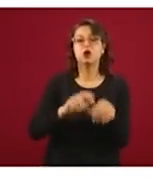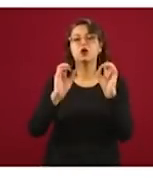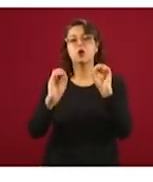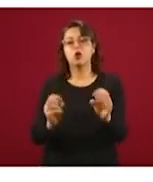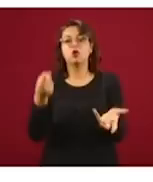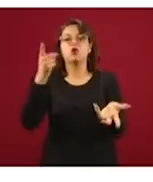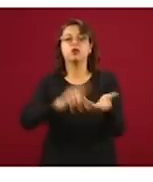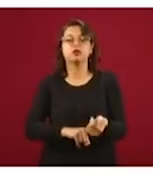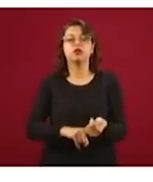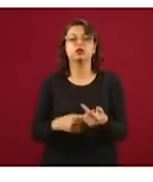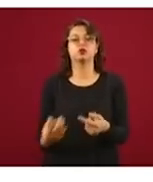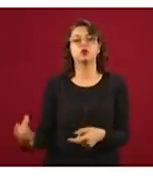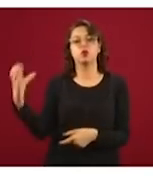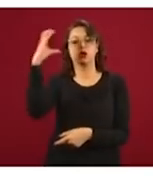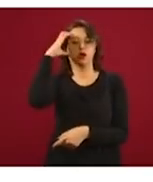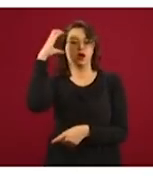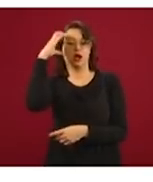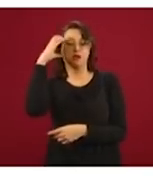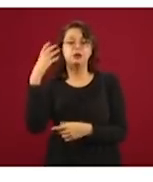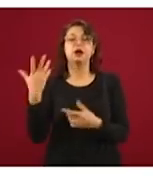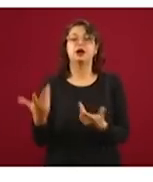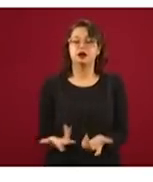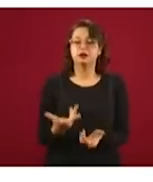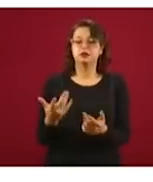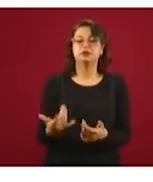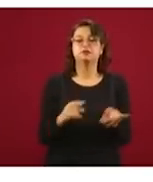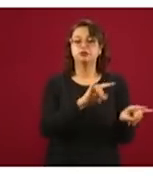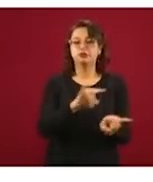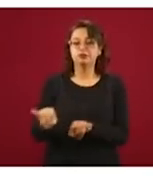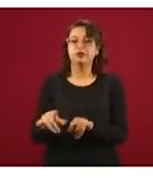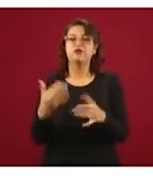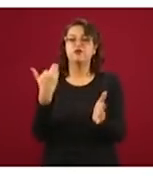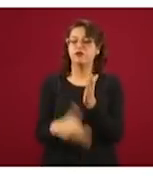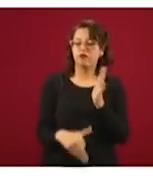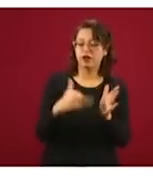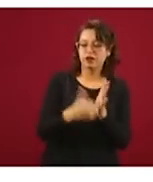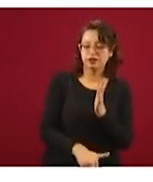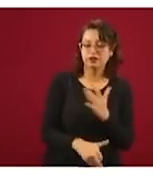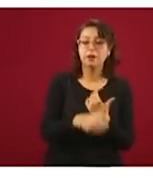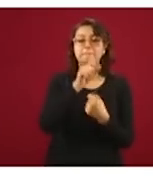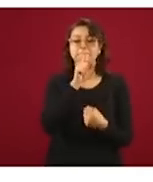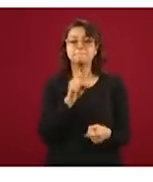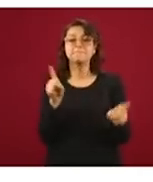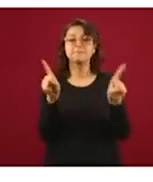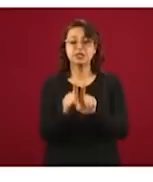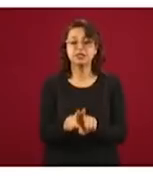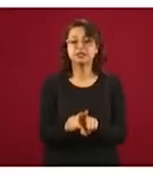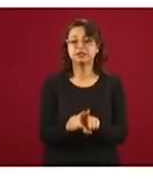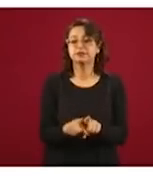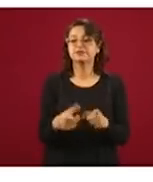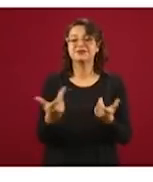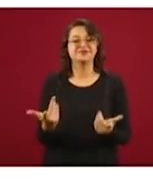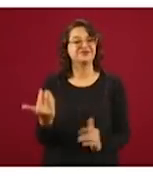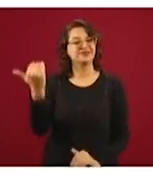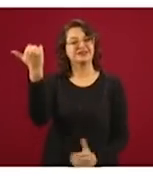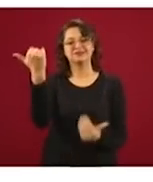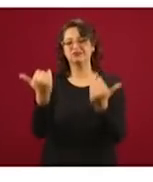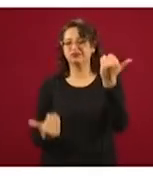camas hospitalarias para los habitantes. Y además con importantísimas desigualdades